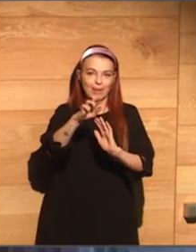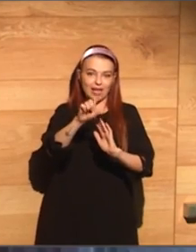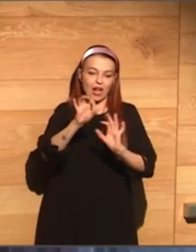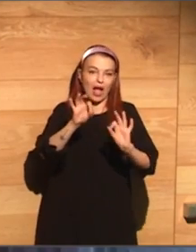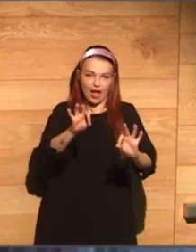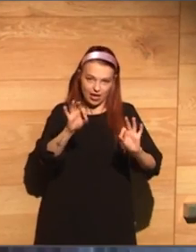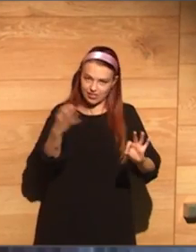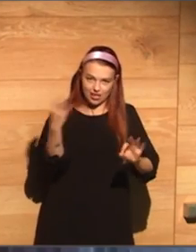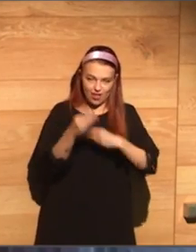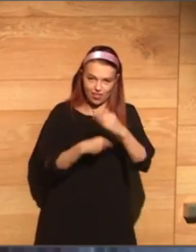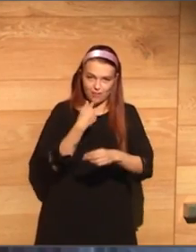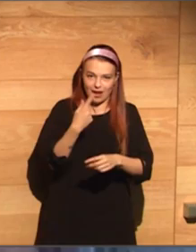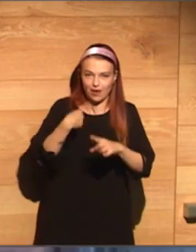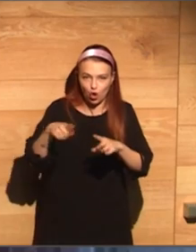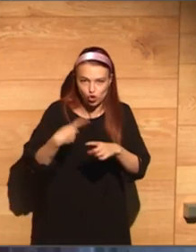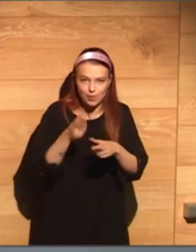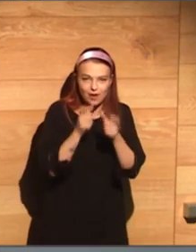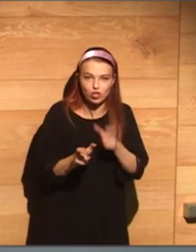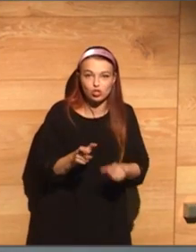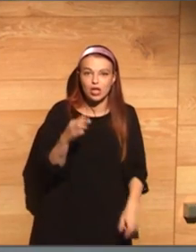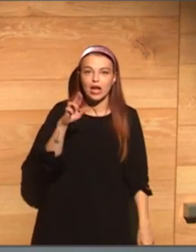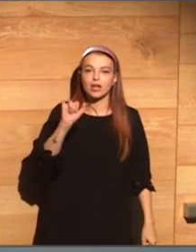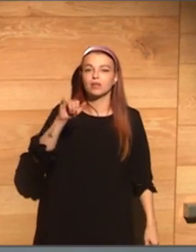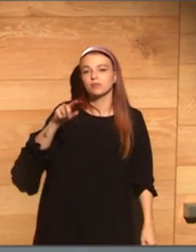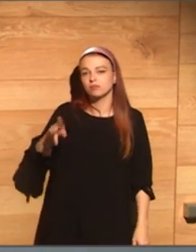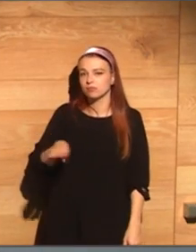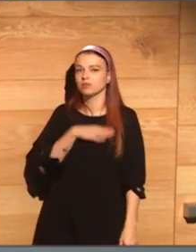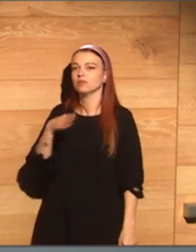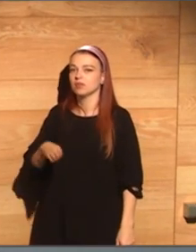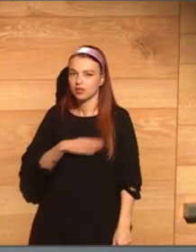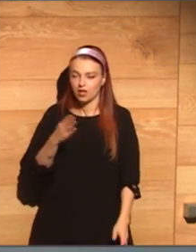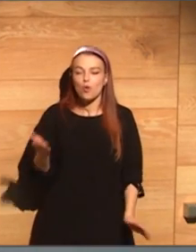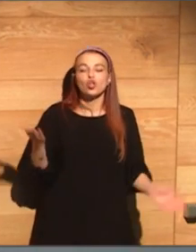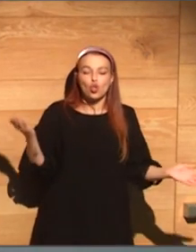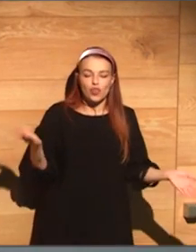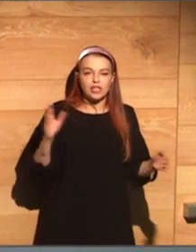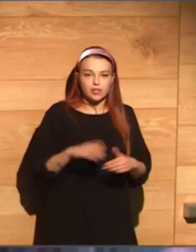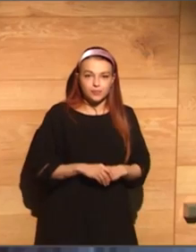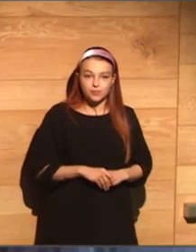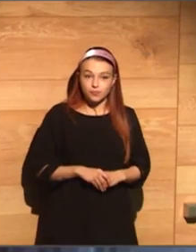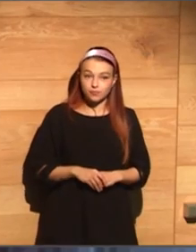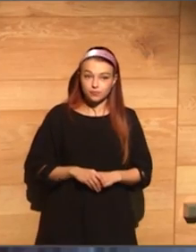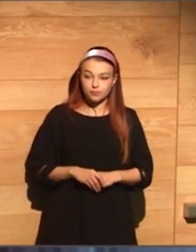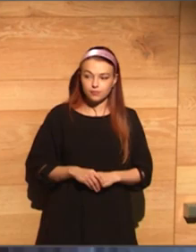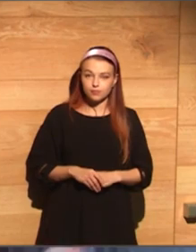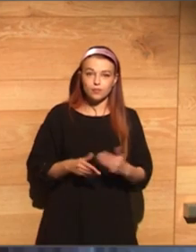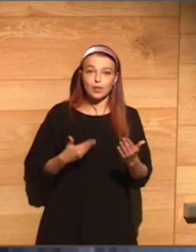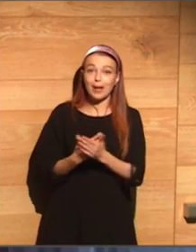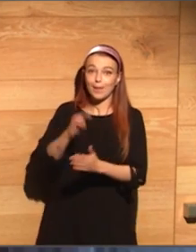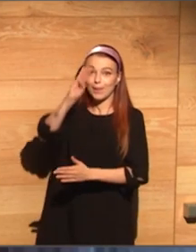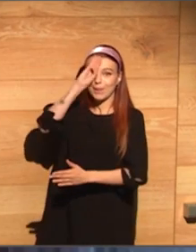Raimunda. Y Raimunda Capuleto. Y entonces van a pedirle una dispensa al Papa